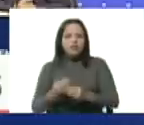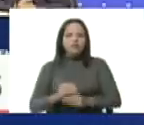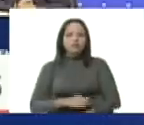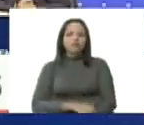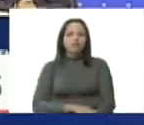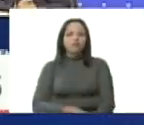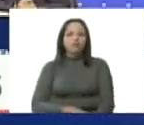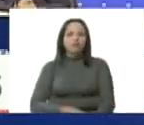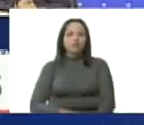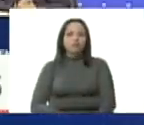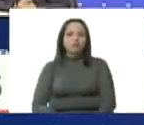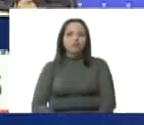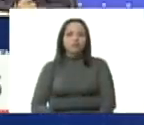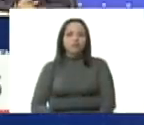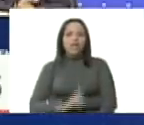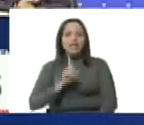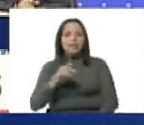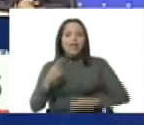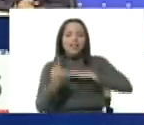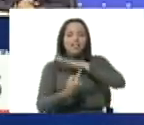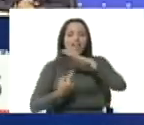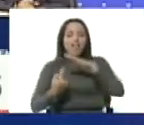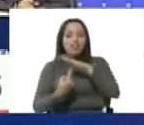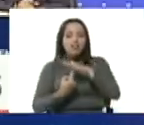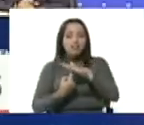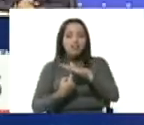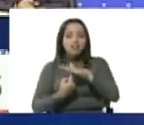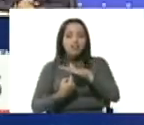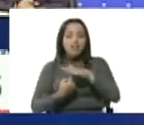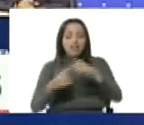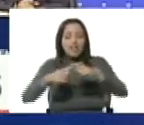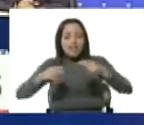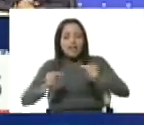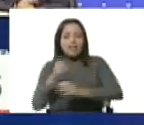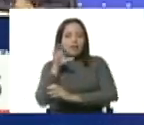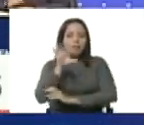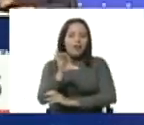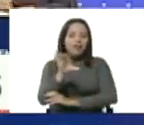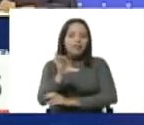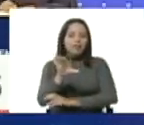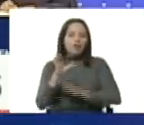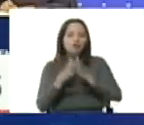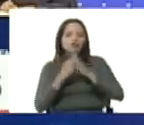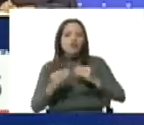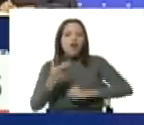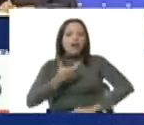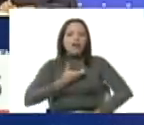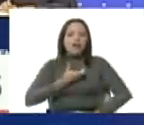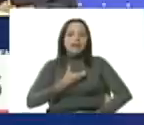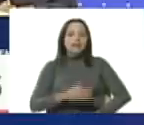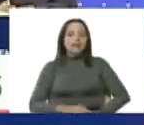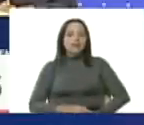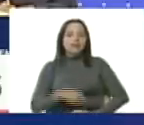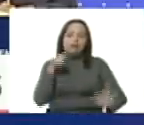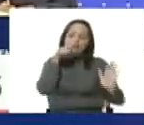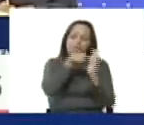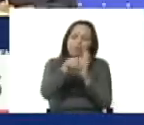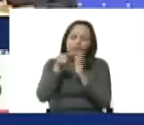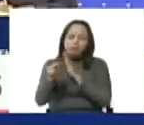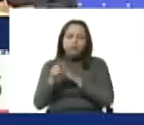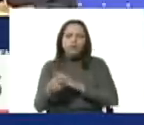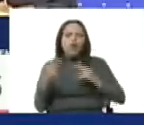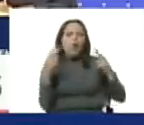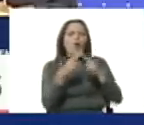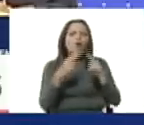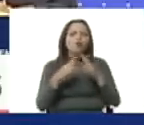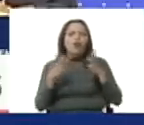y la data del carné de la patria con todos los alcaldes y las alcaldesas, para que ellos entren a fondo a conocer